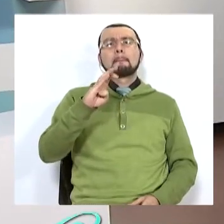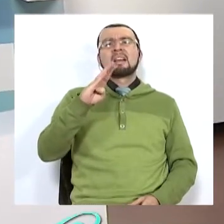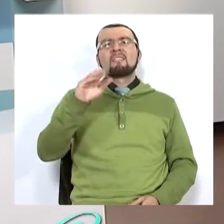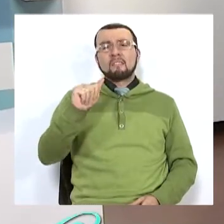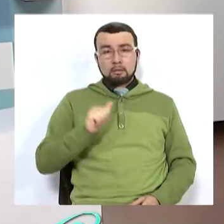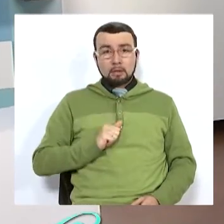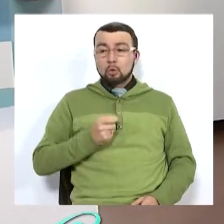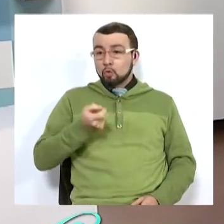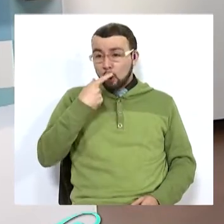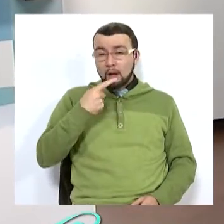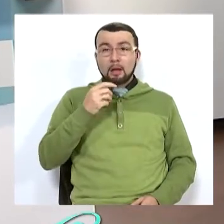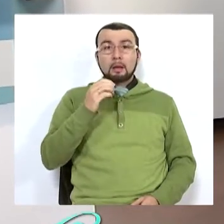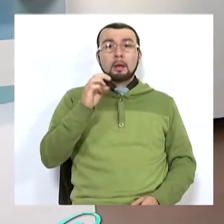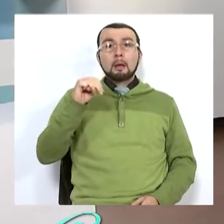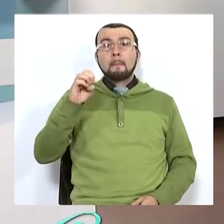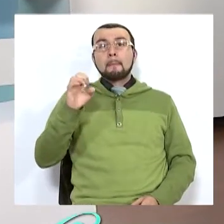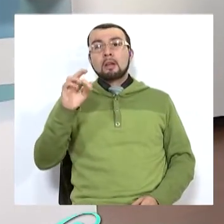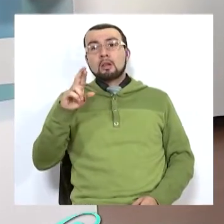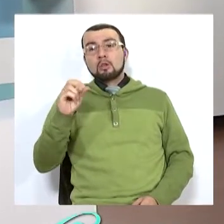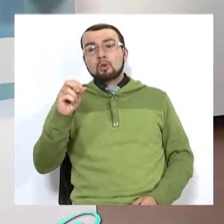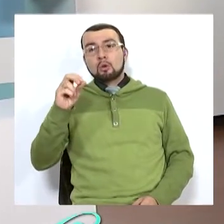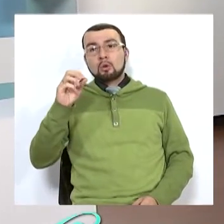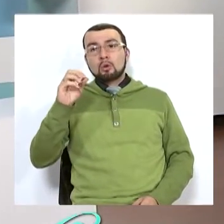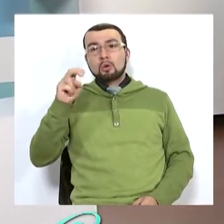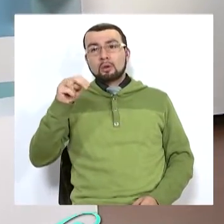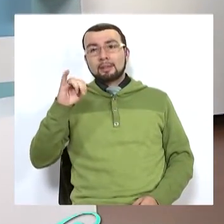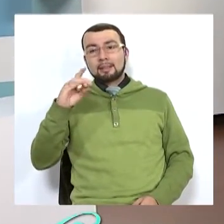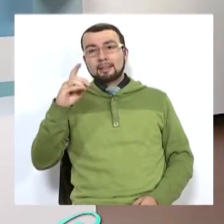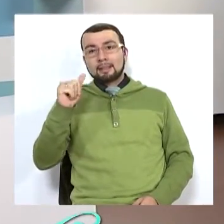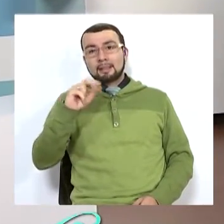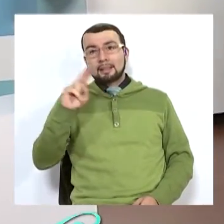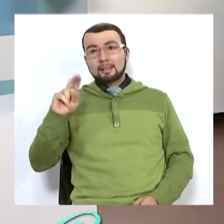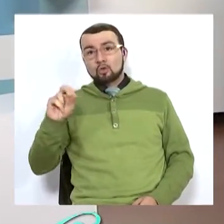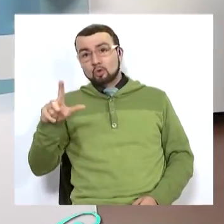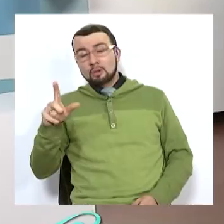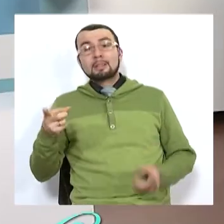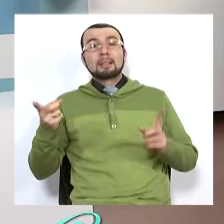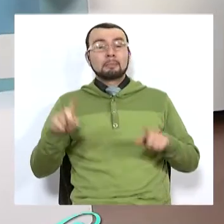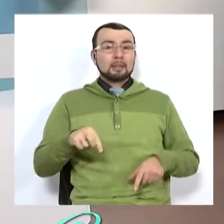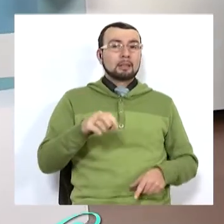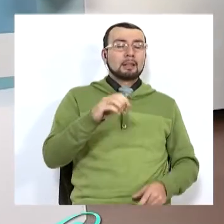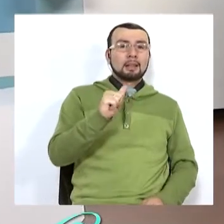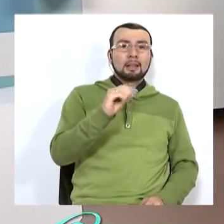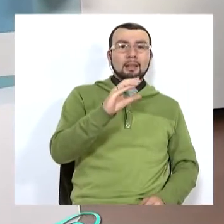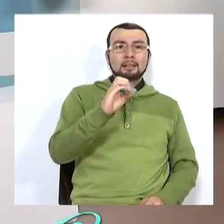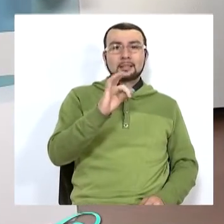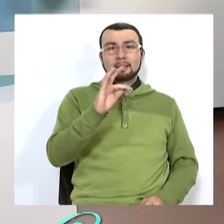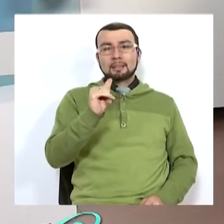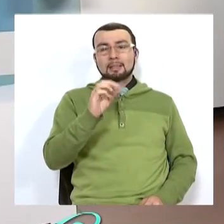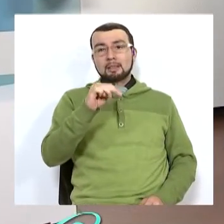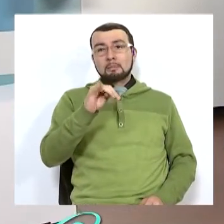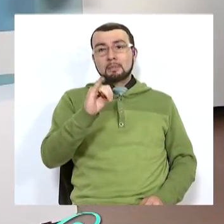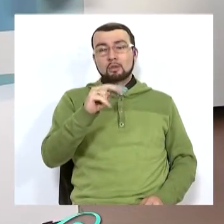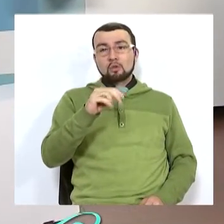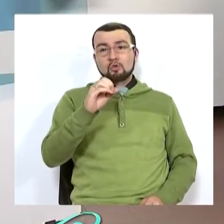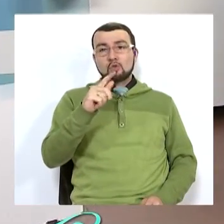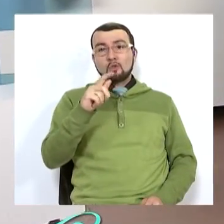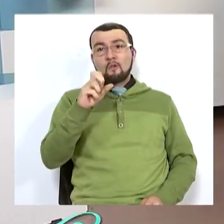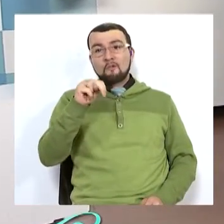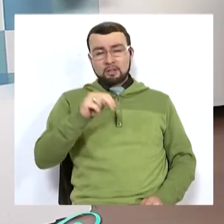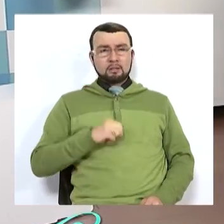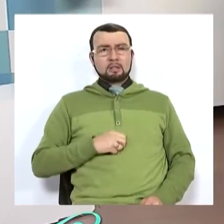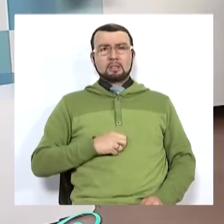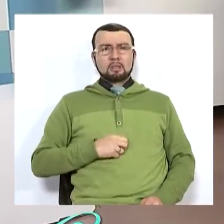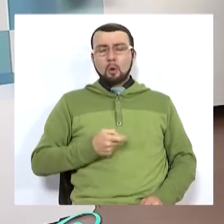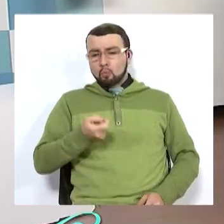el metronidazol y acetaminofén. Y él apenas, doctor, está viendo como, no es que vea